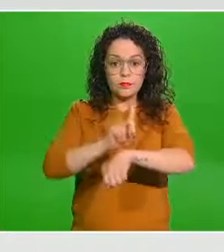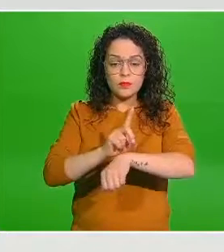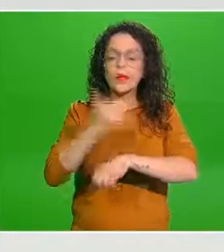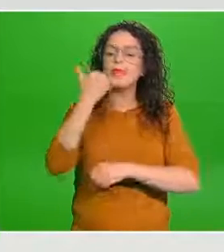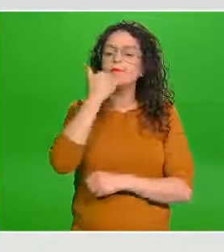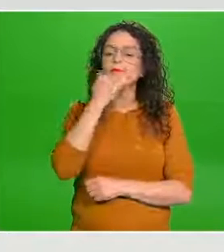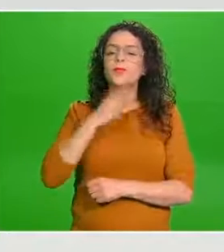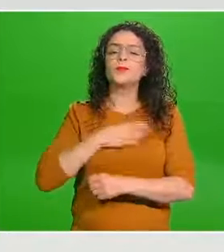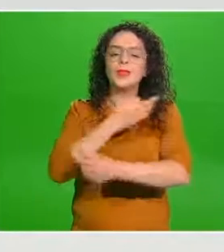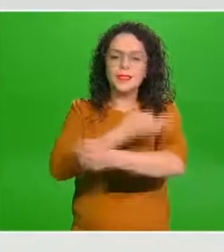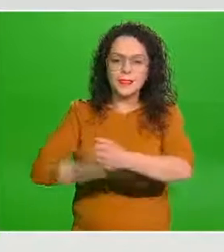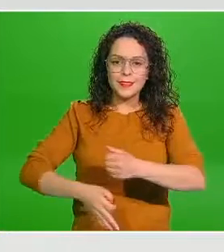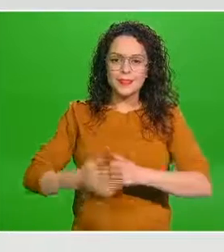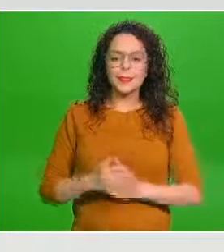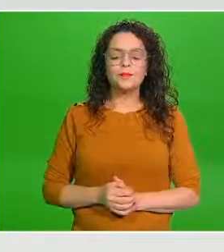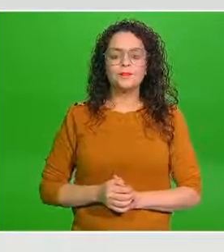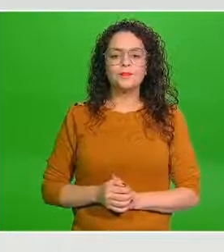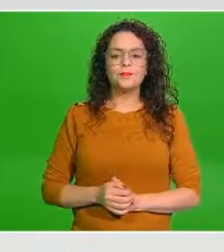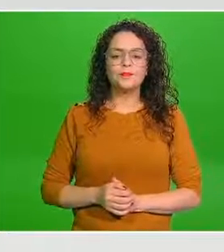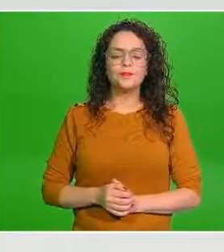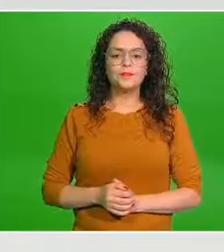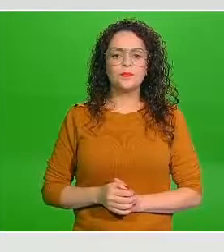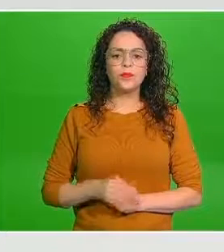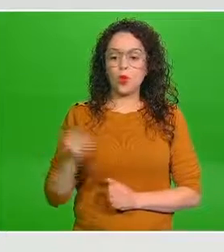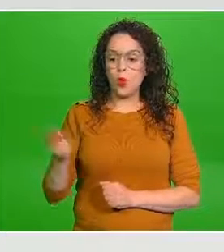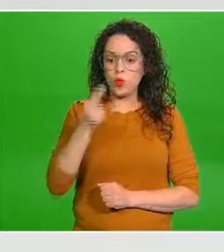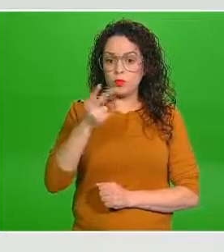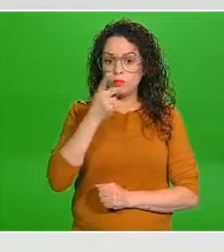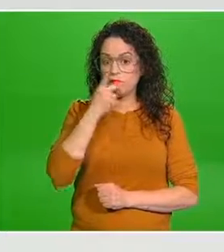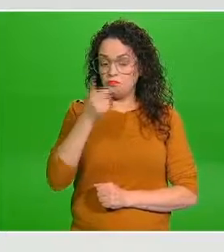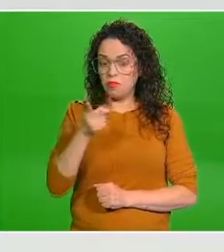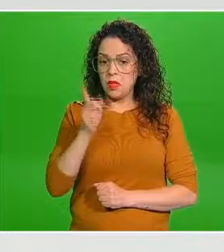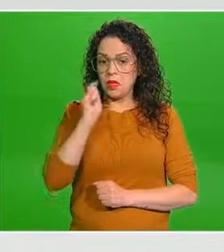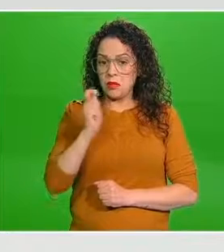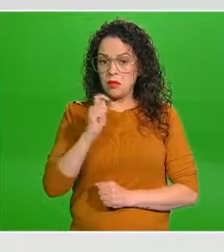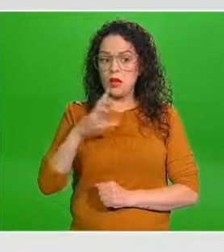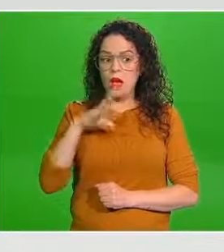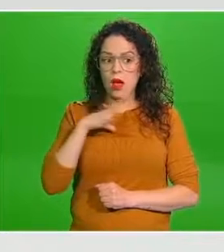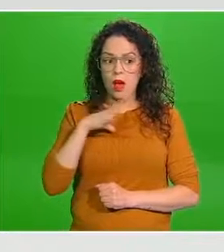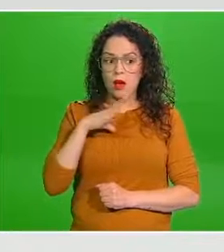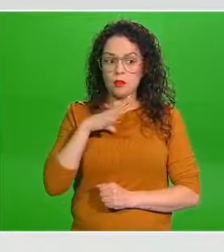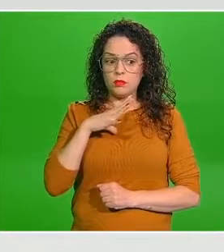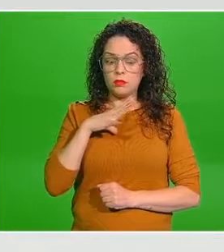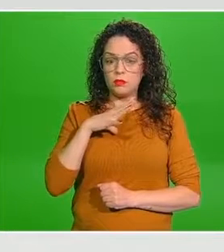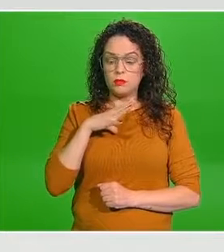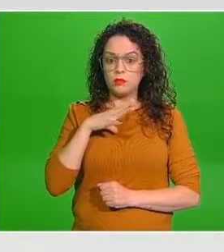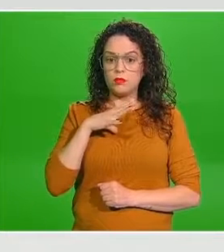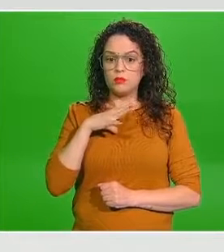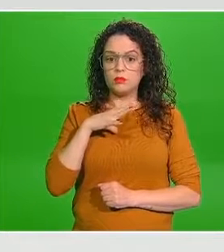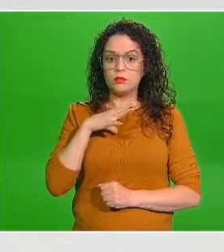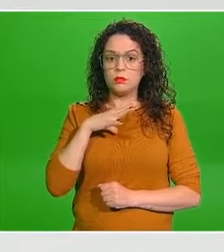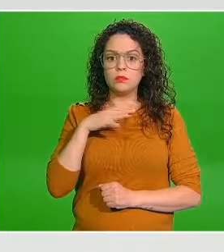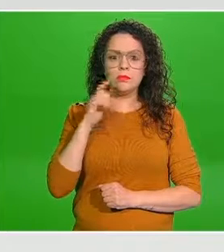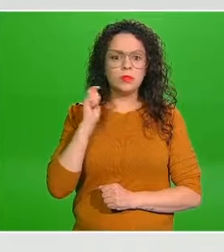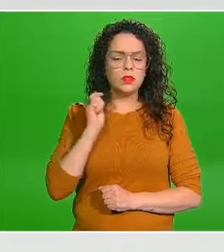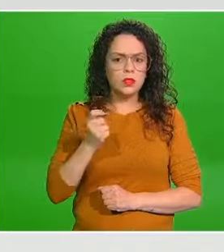perdón. Doctora Nucamendi, usted está mencionando que tenemos una positividad de 2 dígitos, cuando la OMS plantea